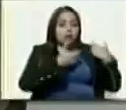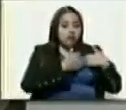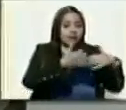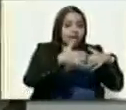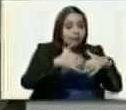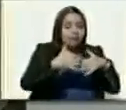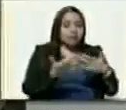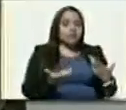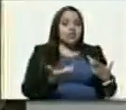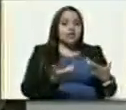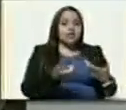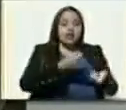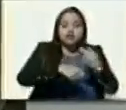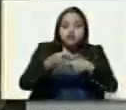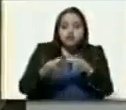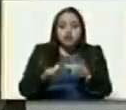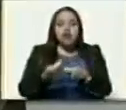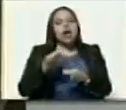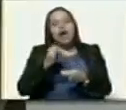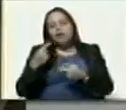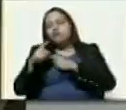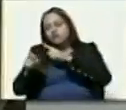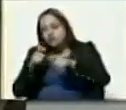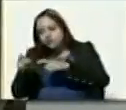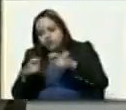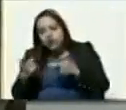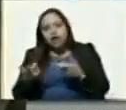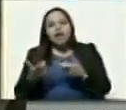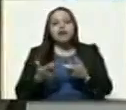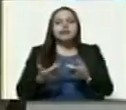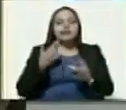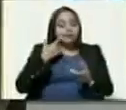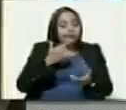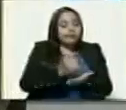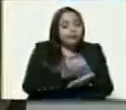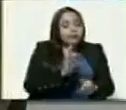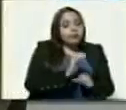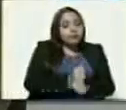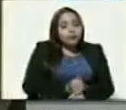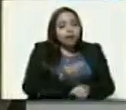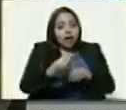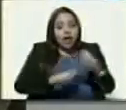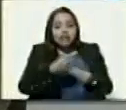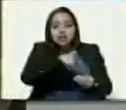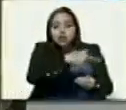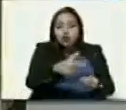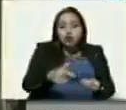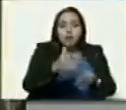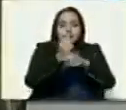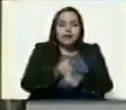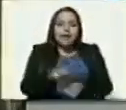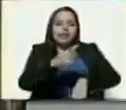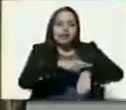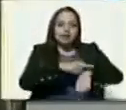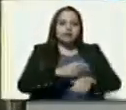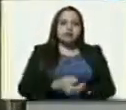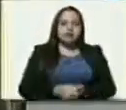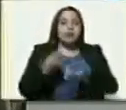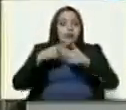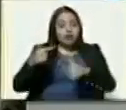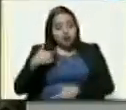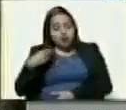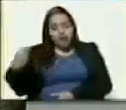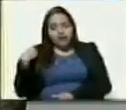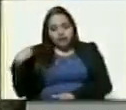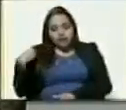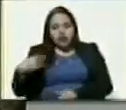que hará el Ejecutivo. No corresponde a esta persona emitir alguna opinión en torno a eso. Yo lo que puedo señalar es que